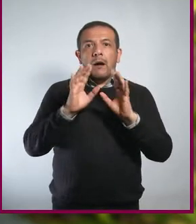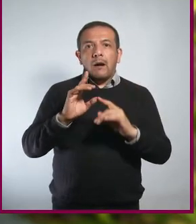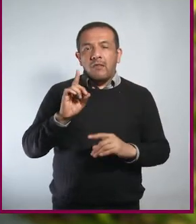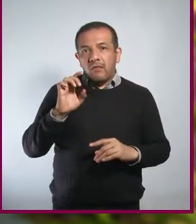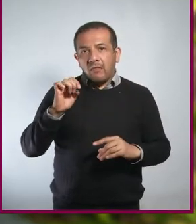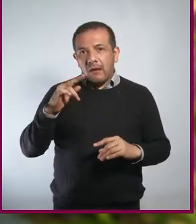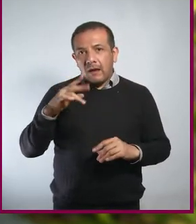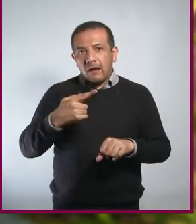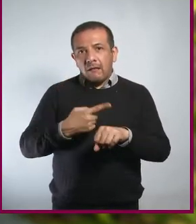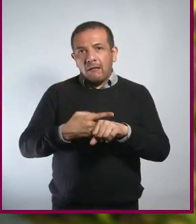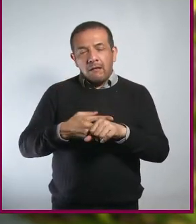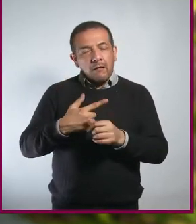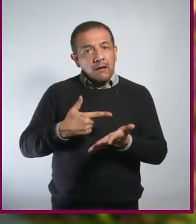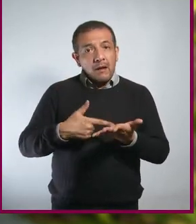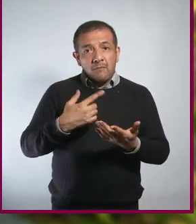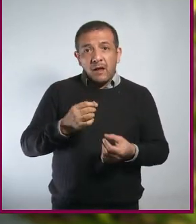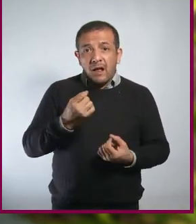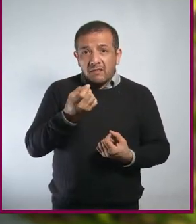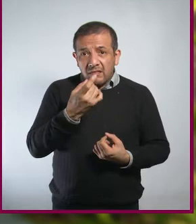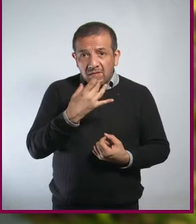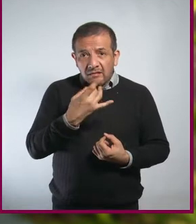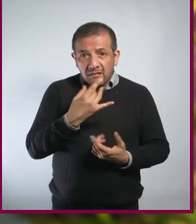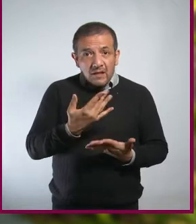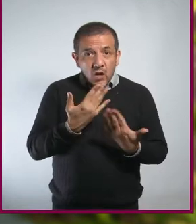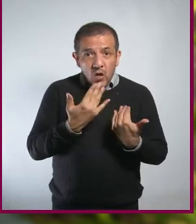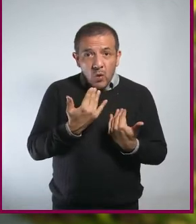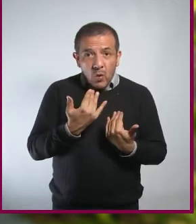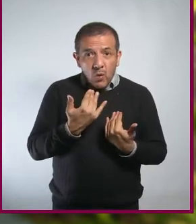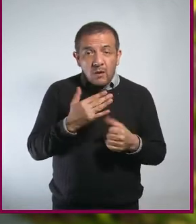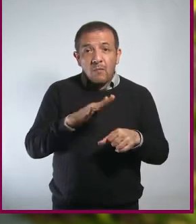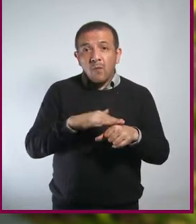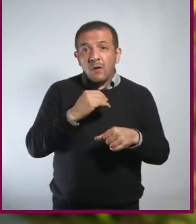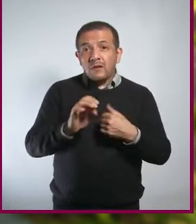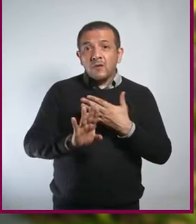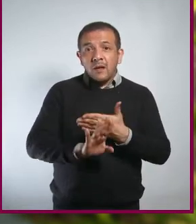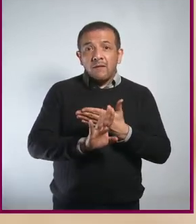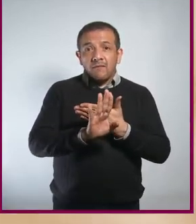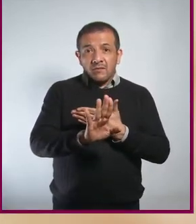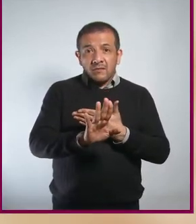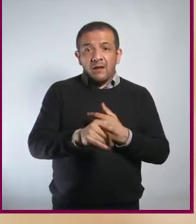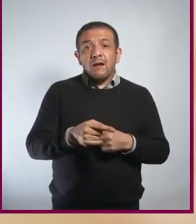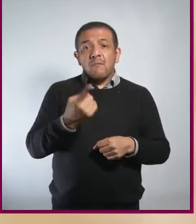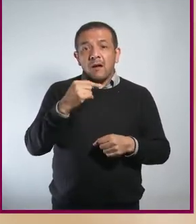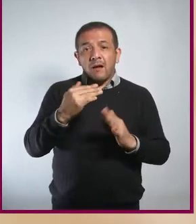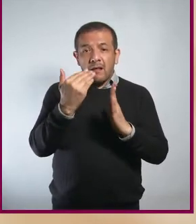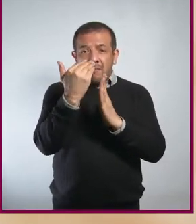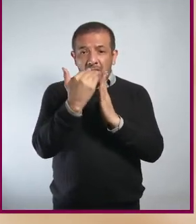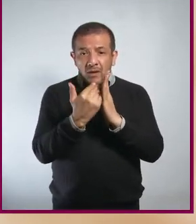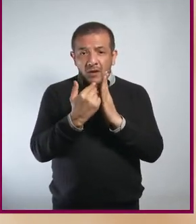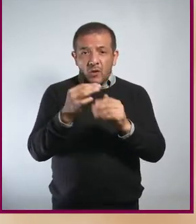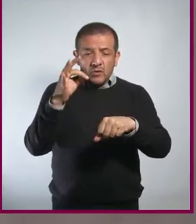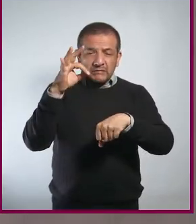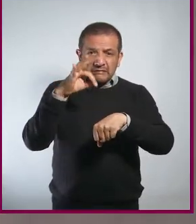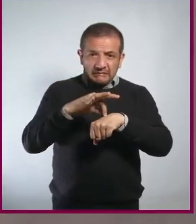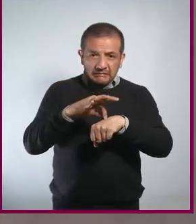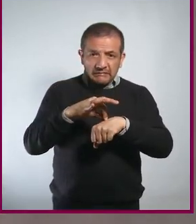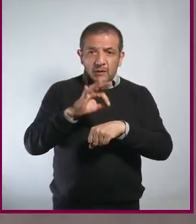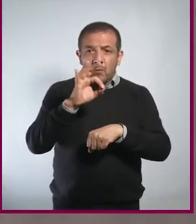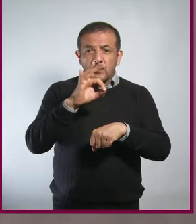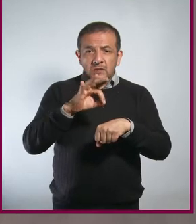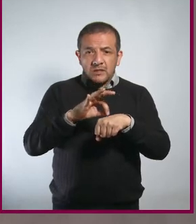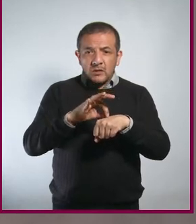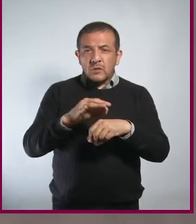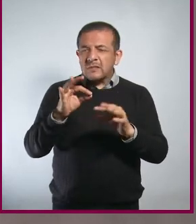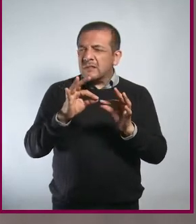traten específicamente el dengue, por eso la prevención enfocada a eliminar los mosquitos y reducir las picaduras de estos es